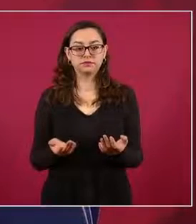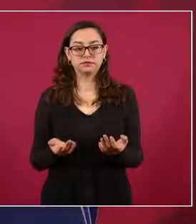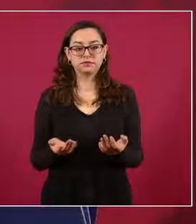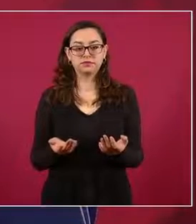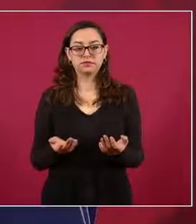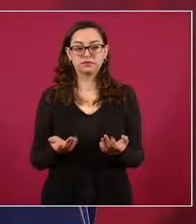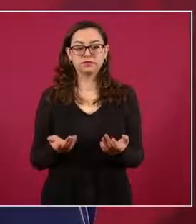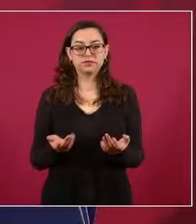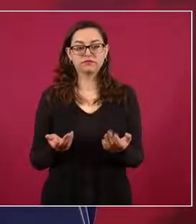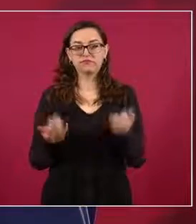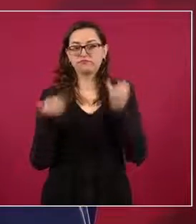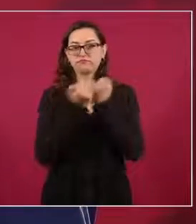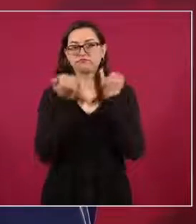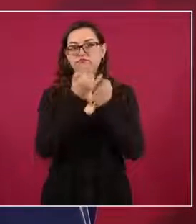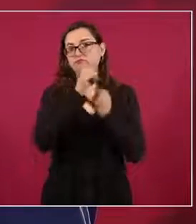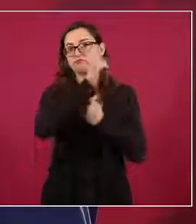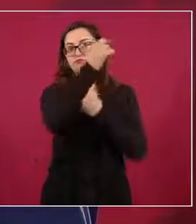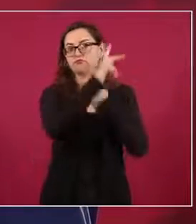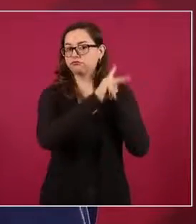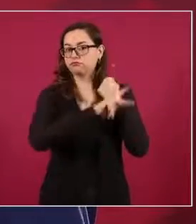de los mejores del mundo.